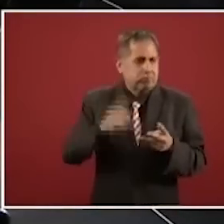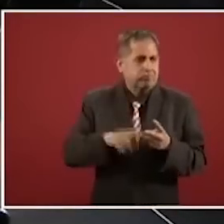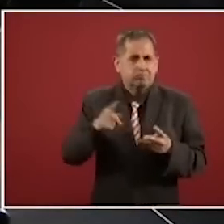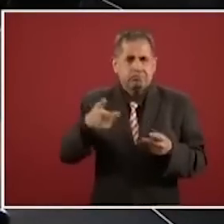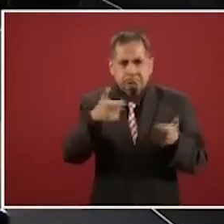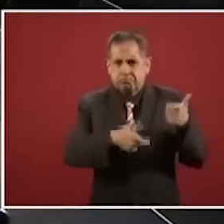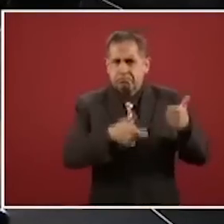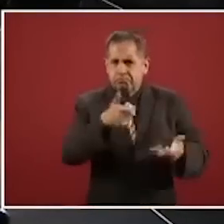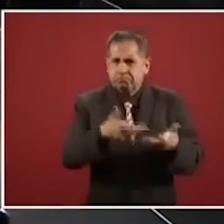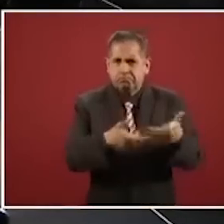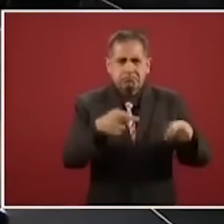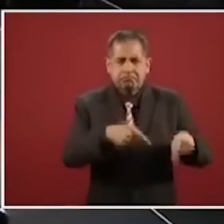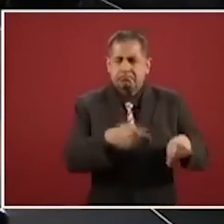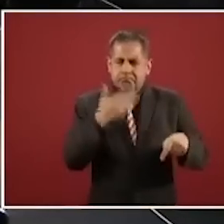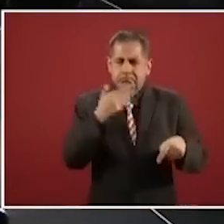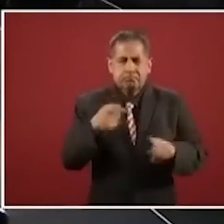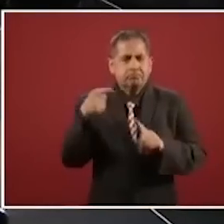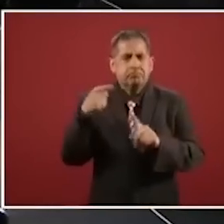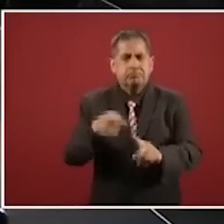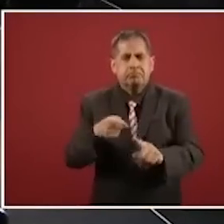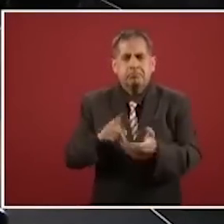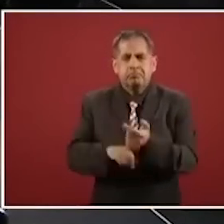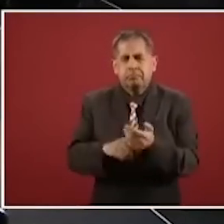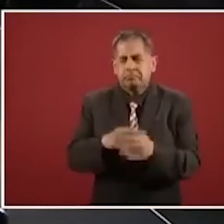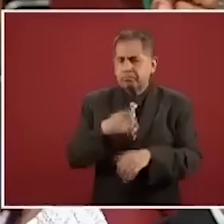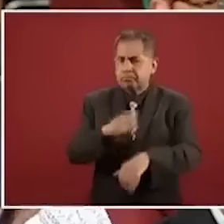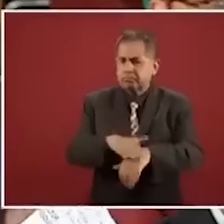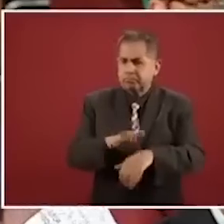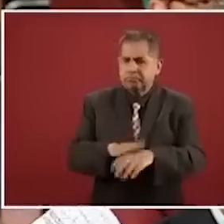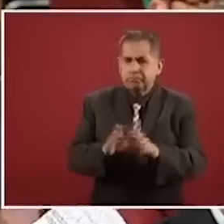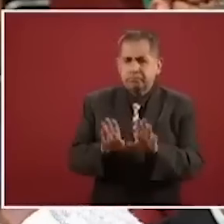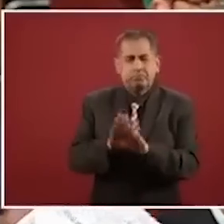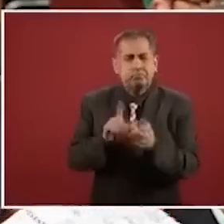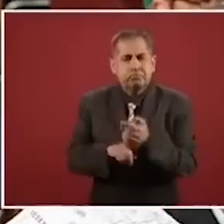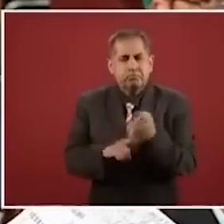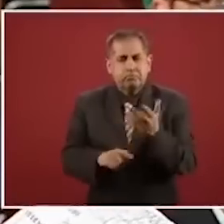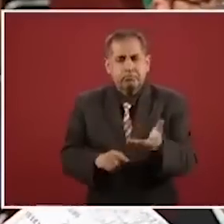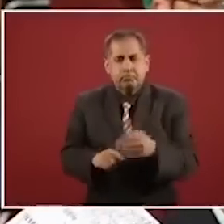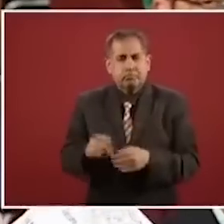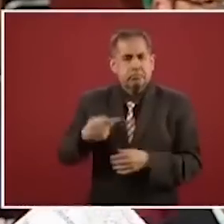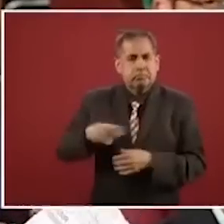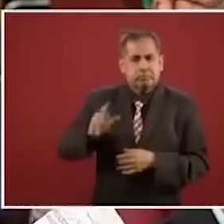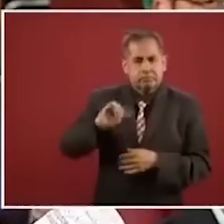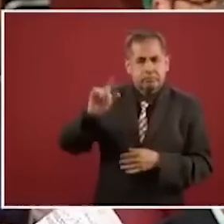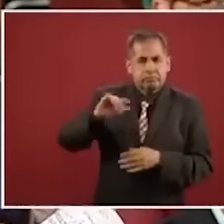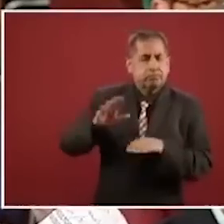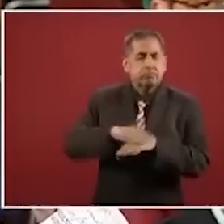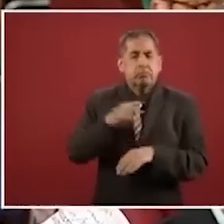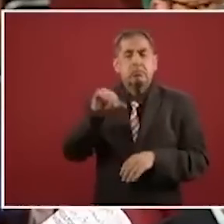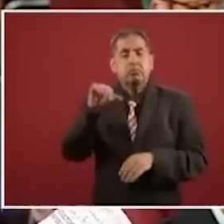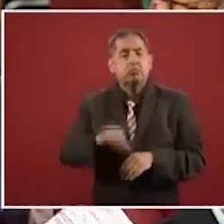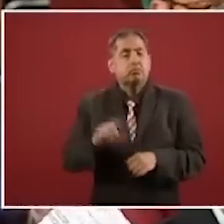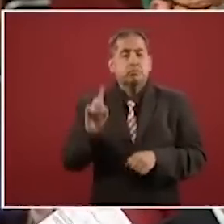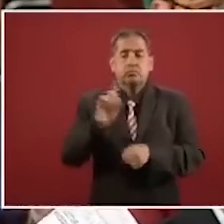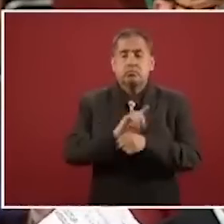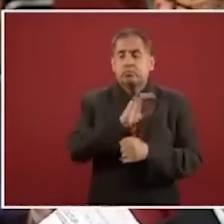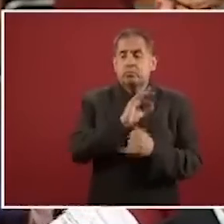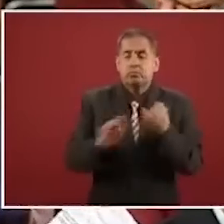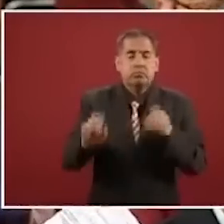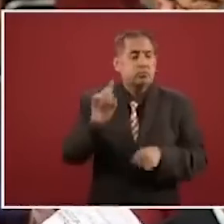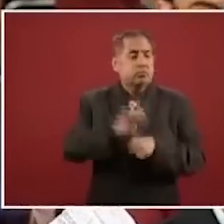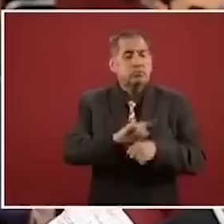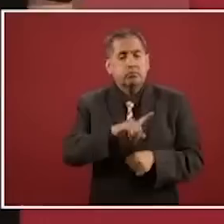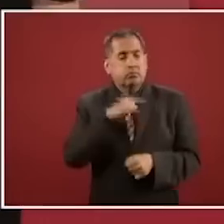costo. Y bueno, es el tema que quería nada más llamar su atención y sobre todo las autoridades, porque hoy se vence